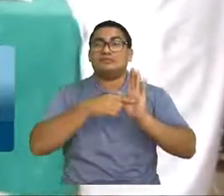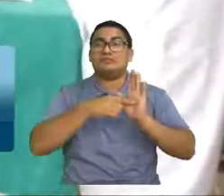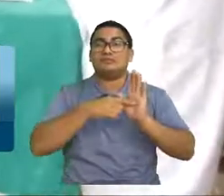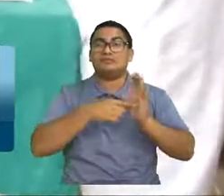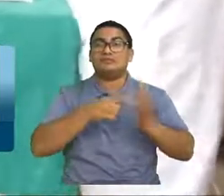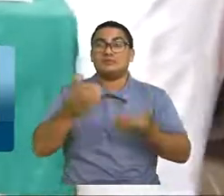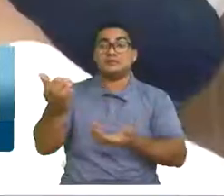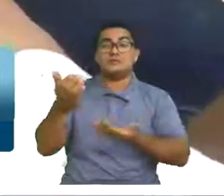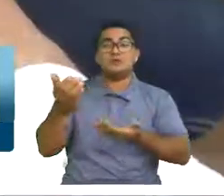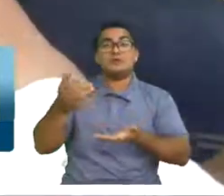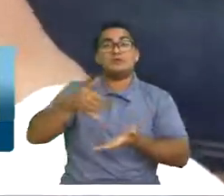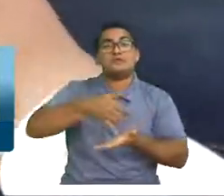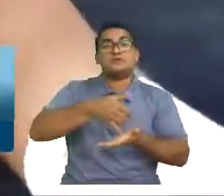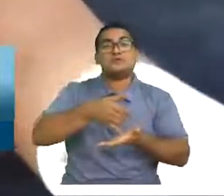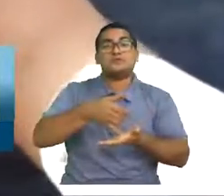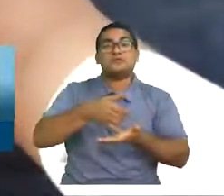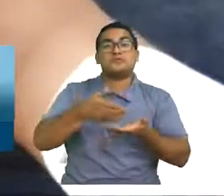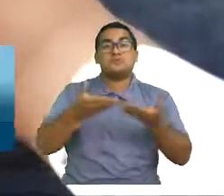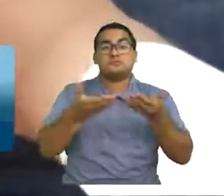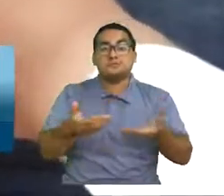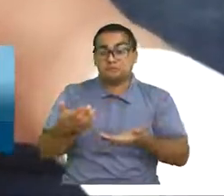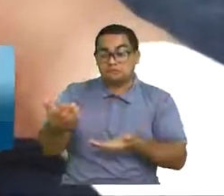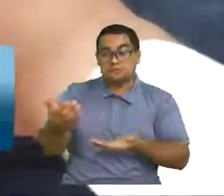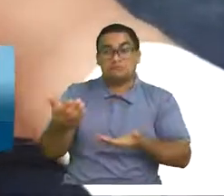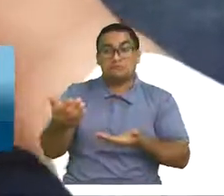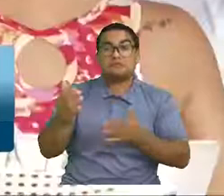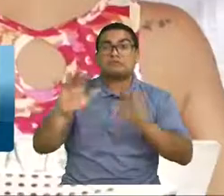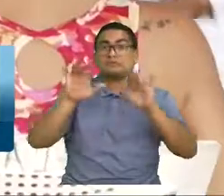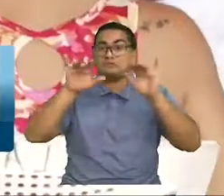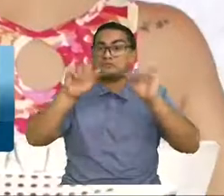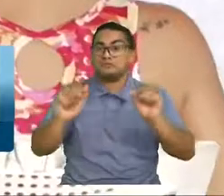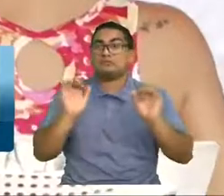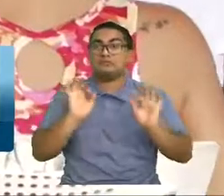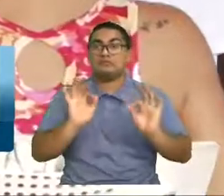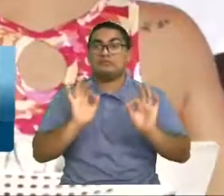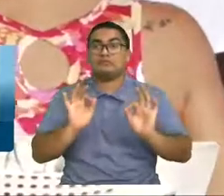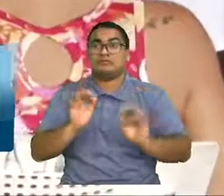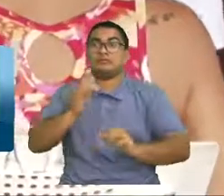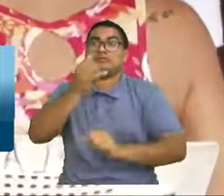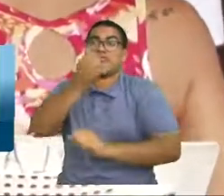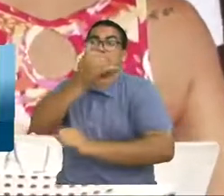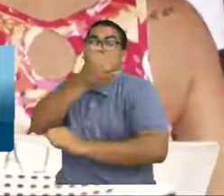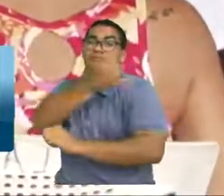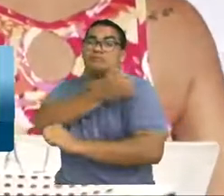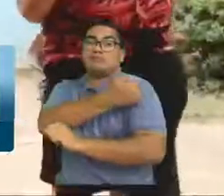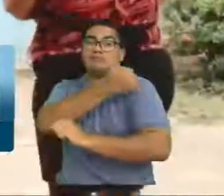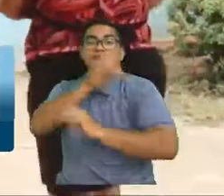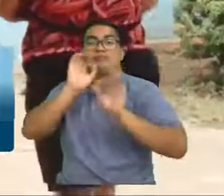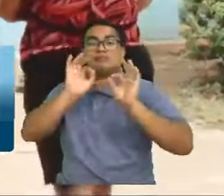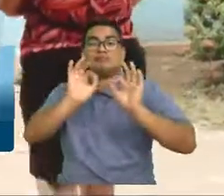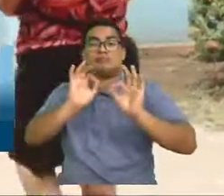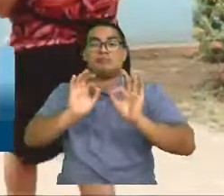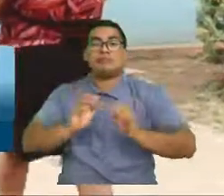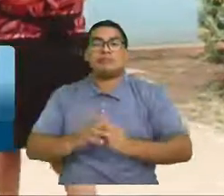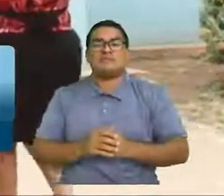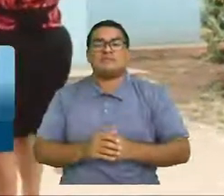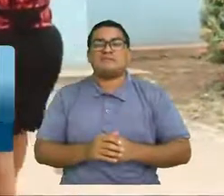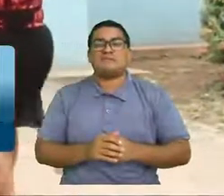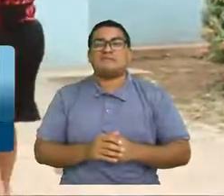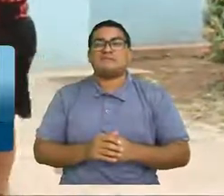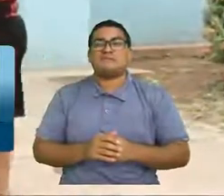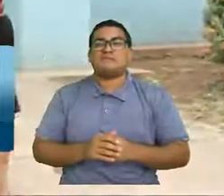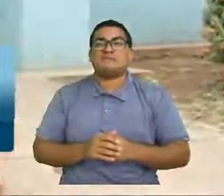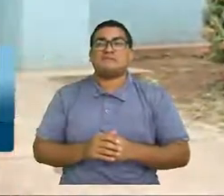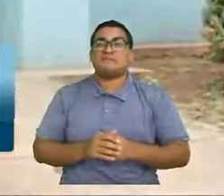un bajo peso al nacer. Cuando ya él logra su peso adecuado, la vacuna se le aplica sin ningún problema. Entonces se da cita en